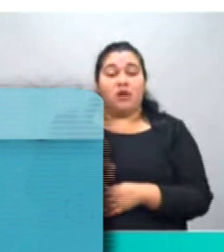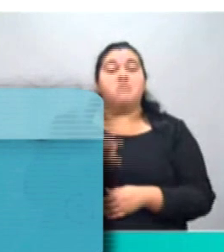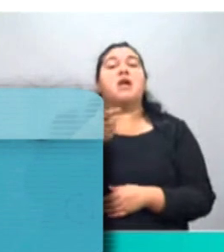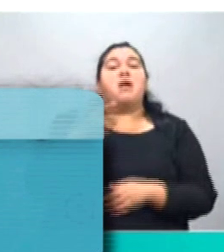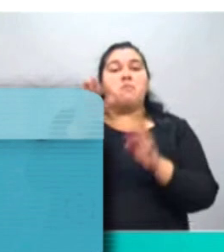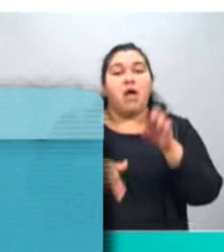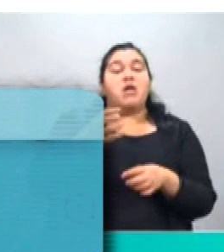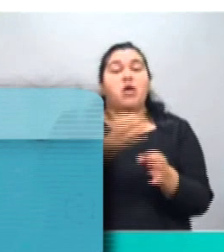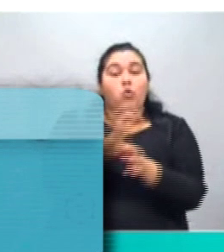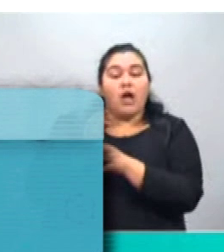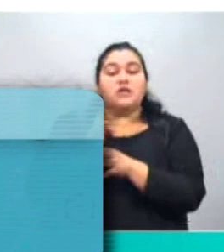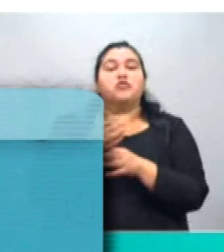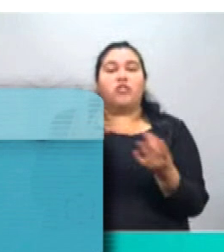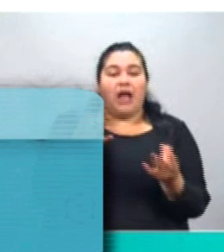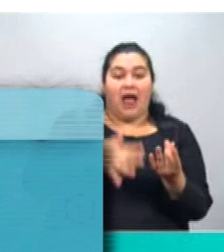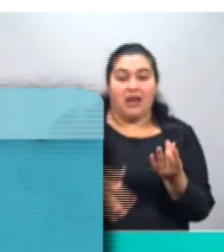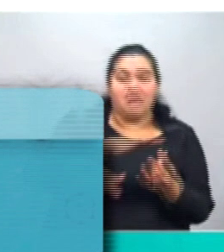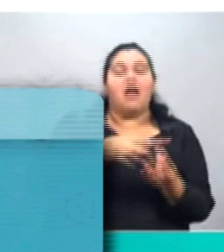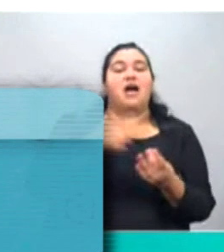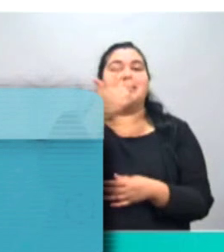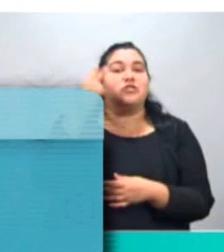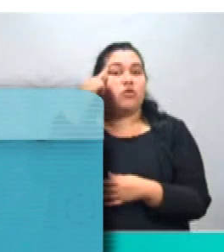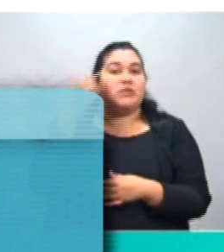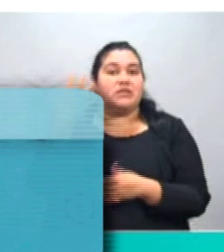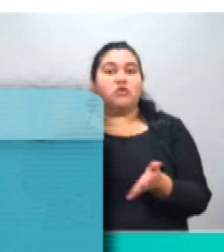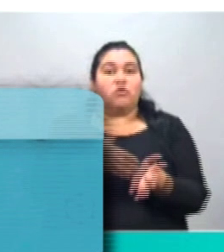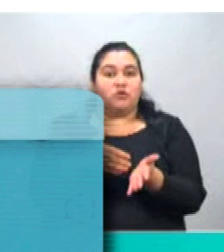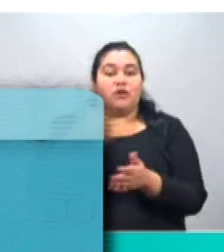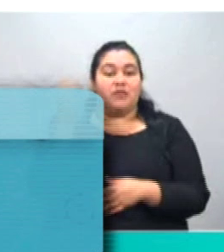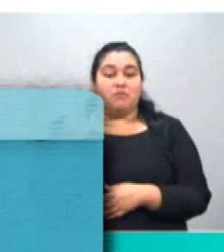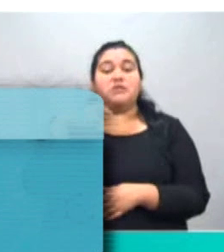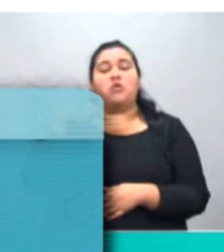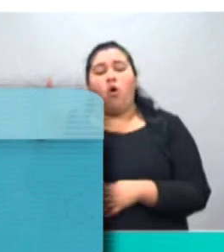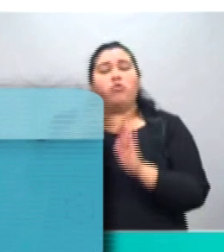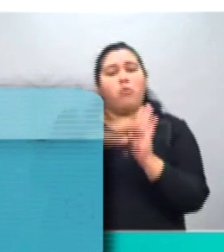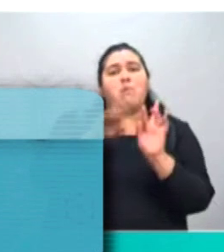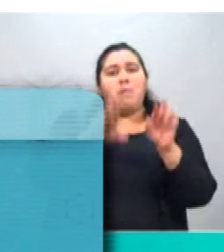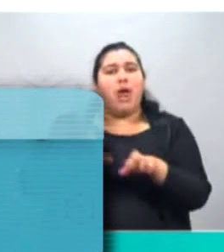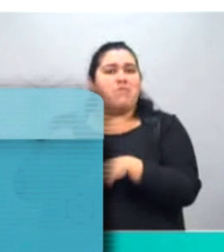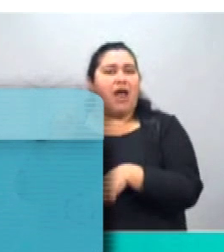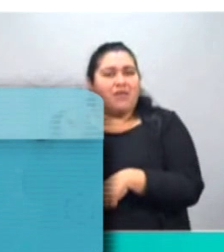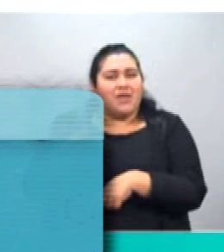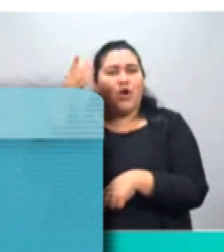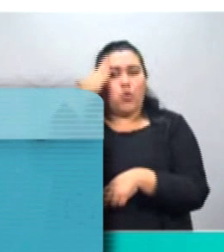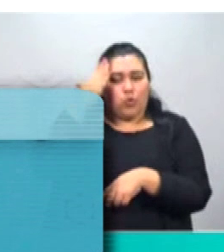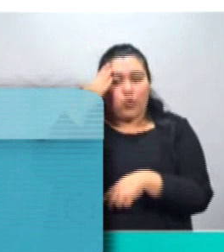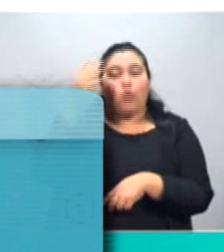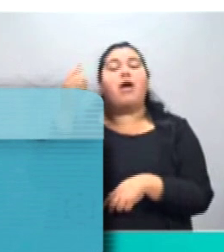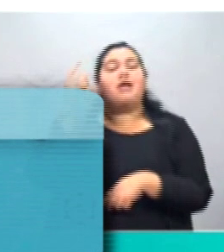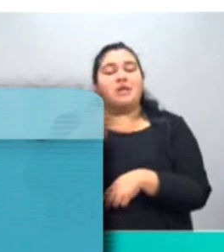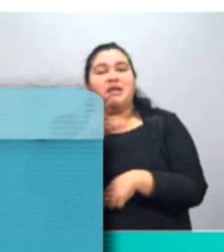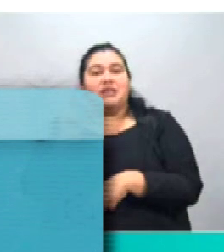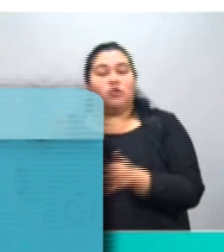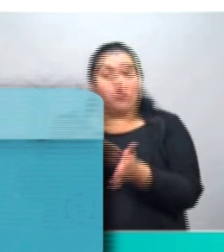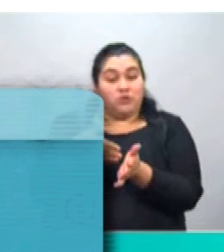y calidad educativa, 395 millones de pesos. Y otros programas culturales por 300 millones de pesos. Y otros